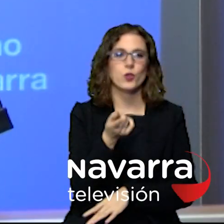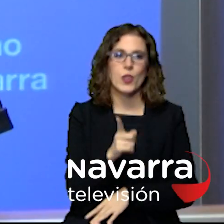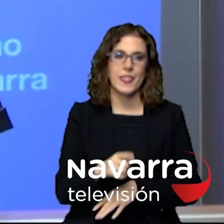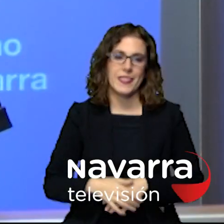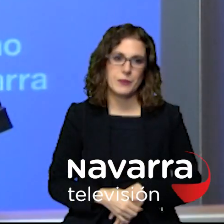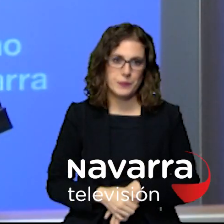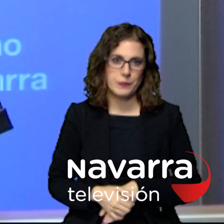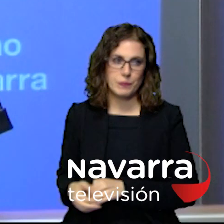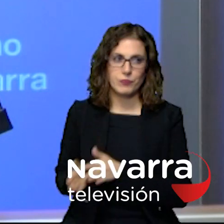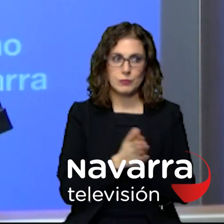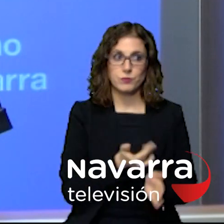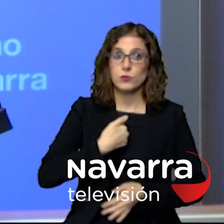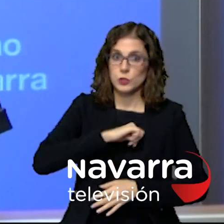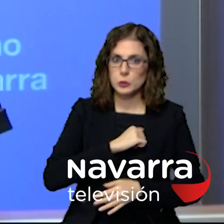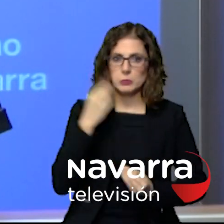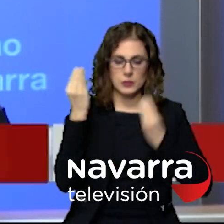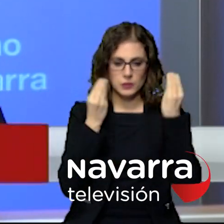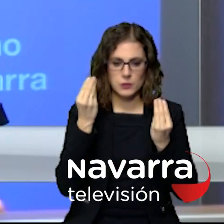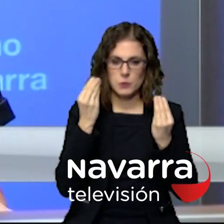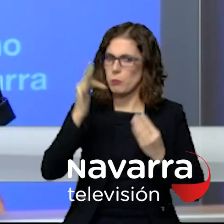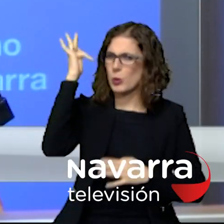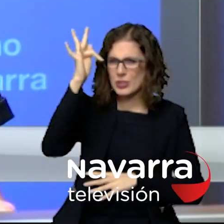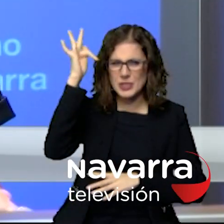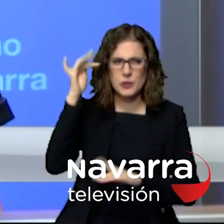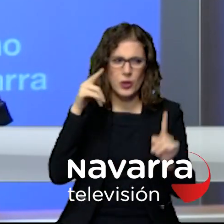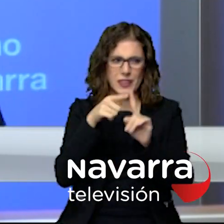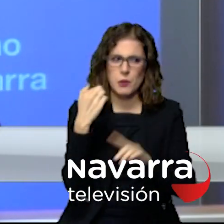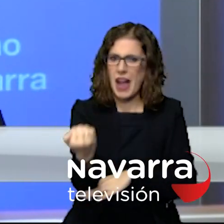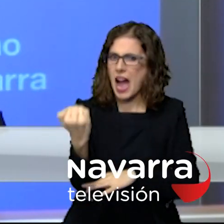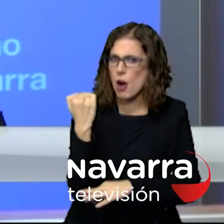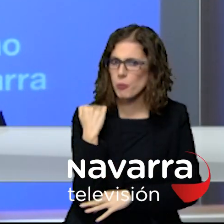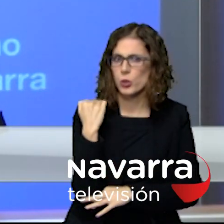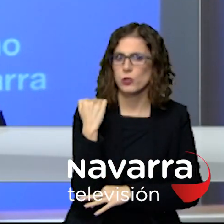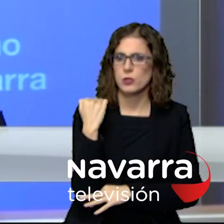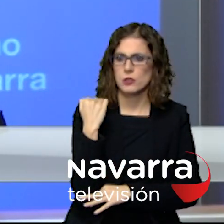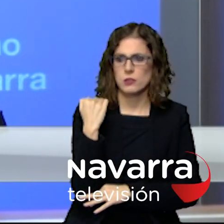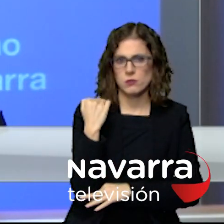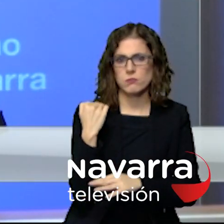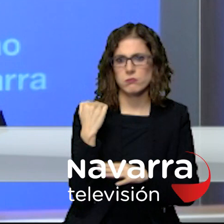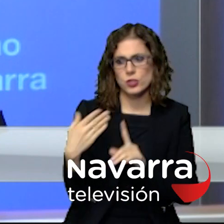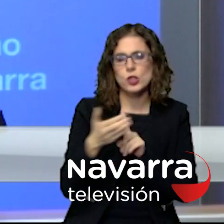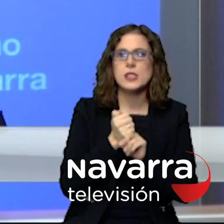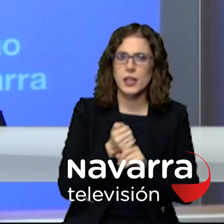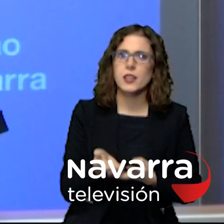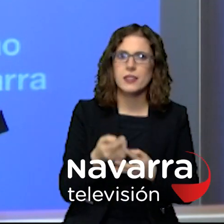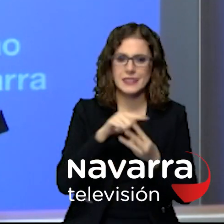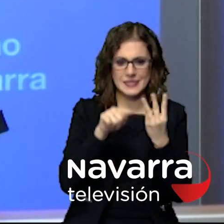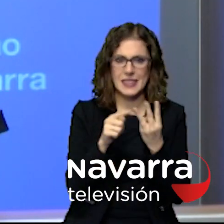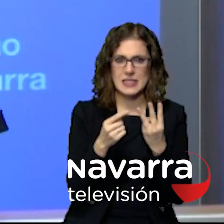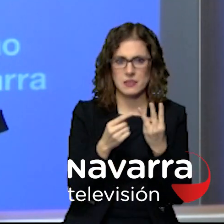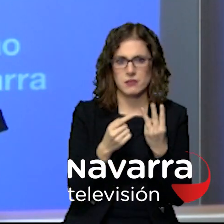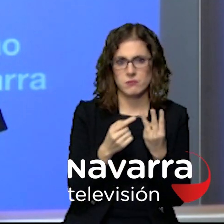Con mucho optimismo para conseguir el mayor de los apoyos en los tres proyectos presentados. No tienen ya el sí.